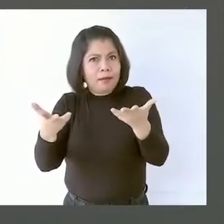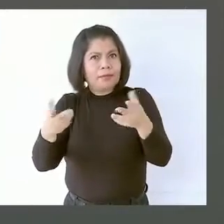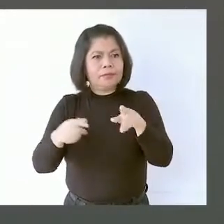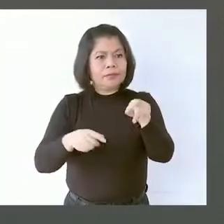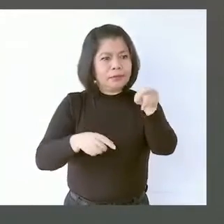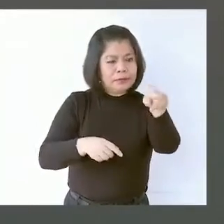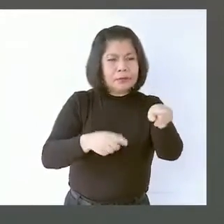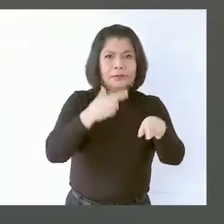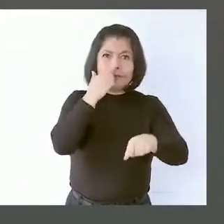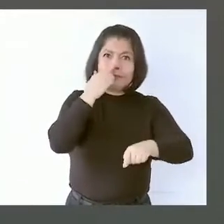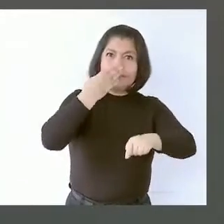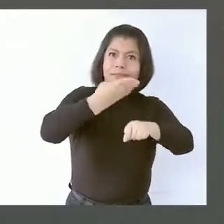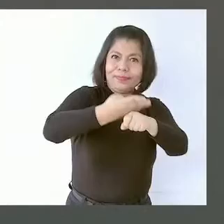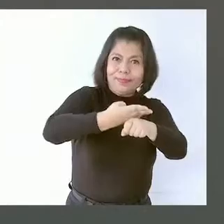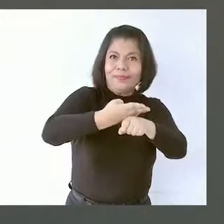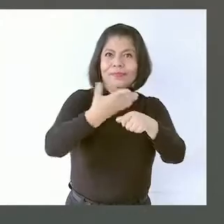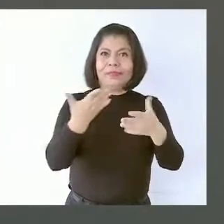administración,